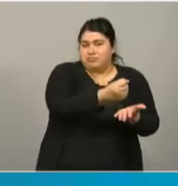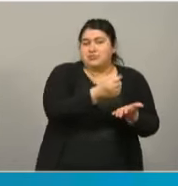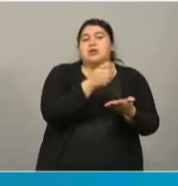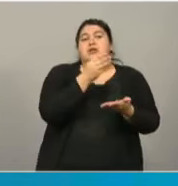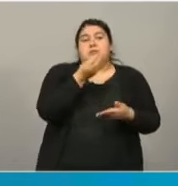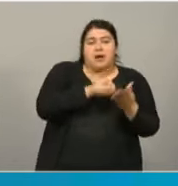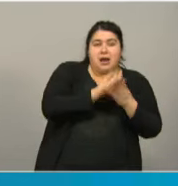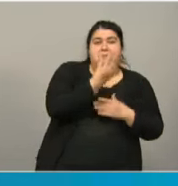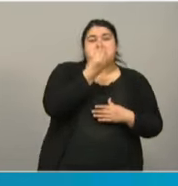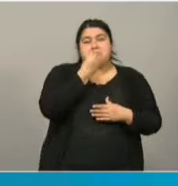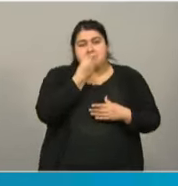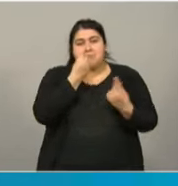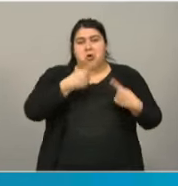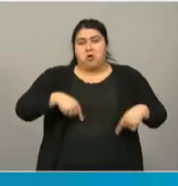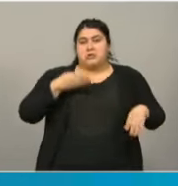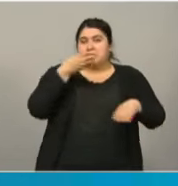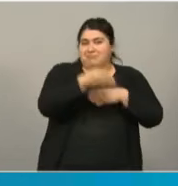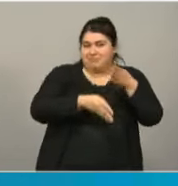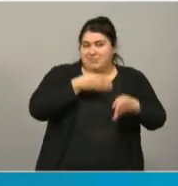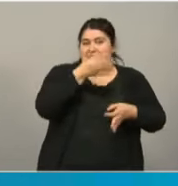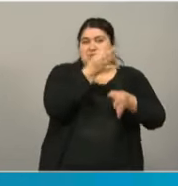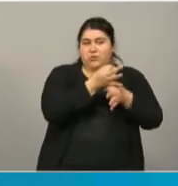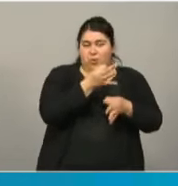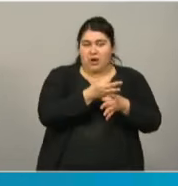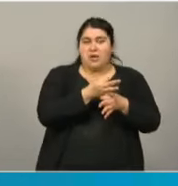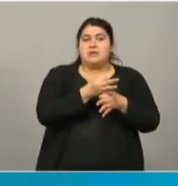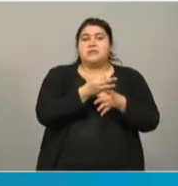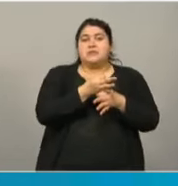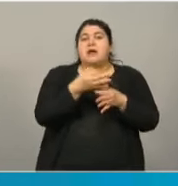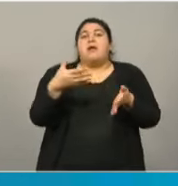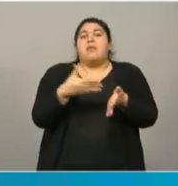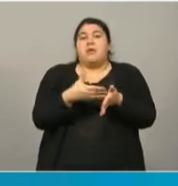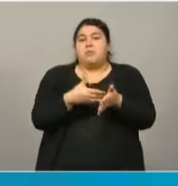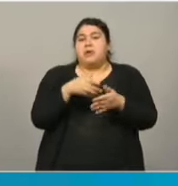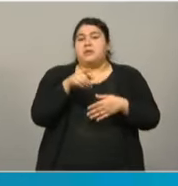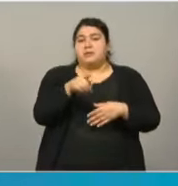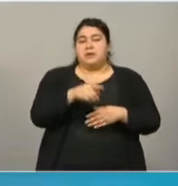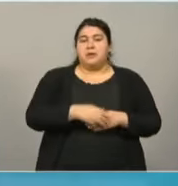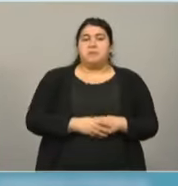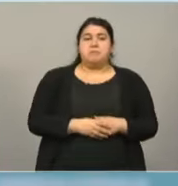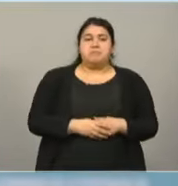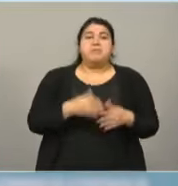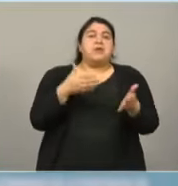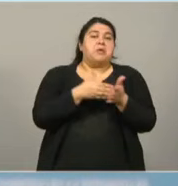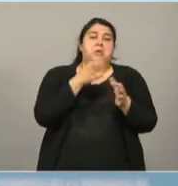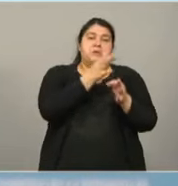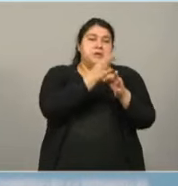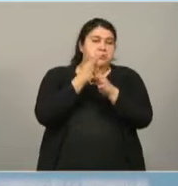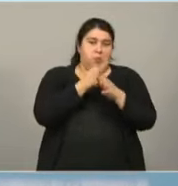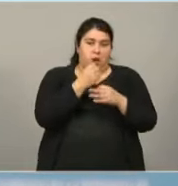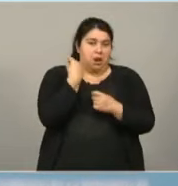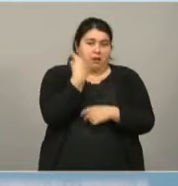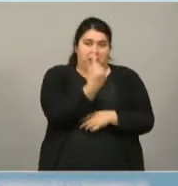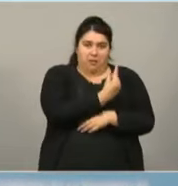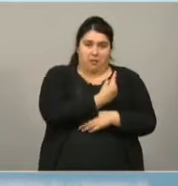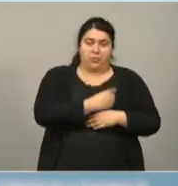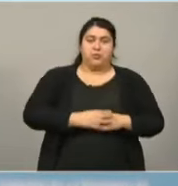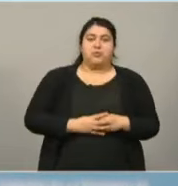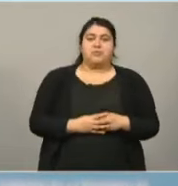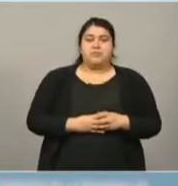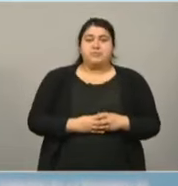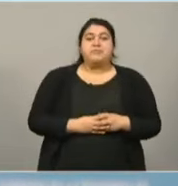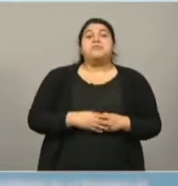desayuno el almuerzo la merienda según bueno la la jornada que eh que asista cada chico chica de la provincia de Buenos